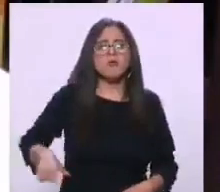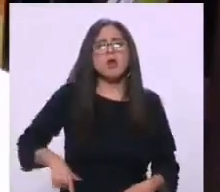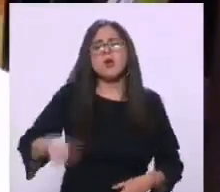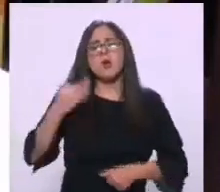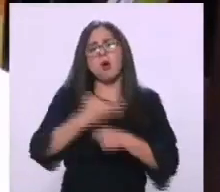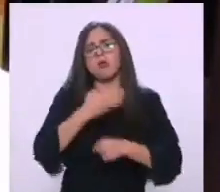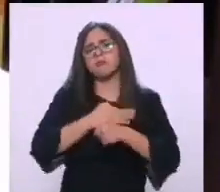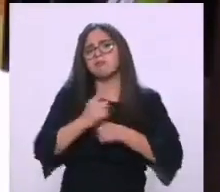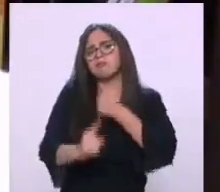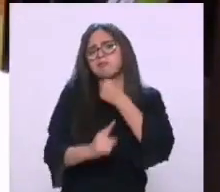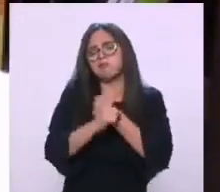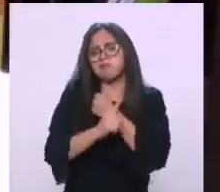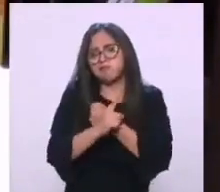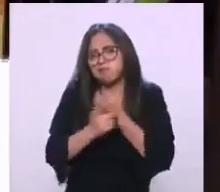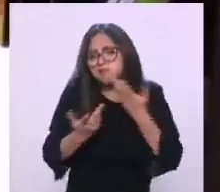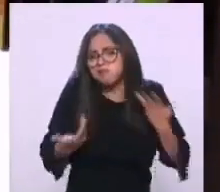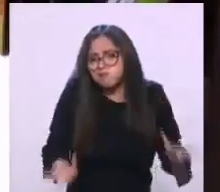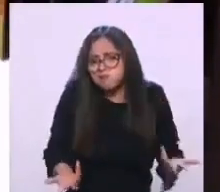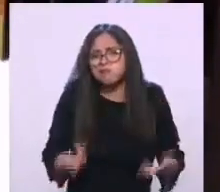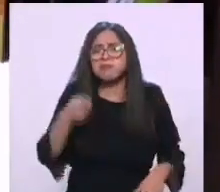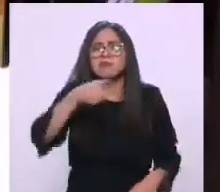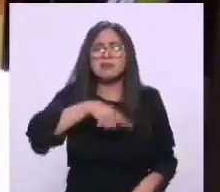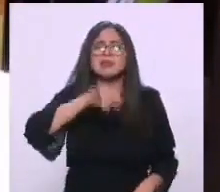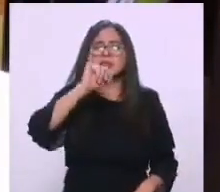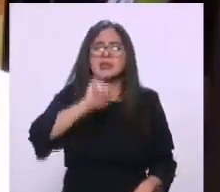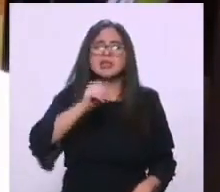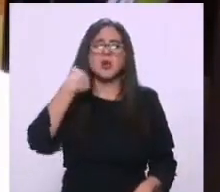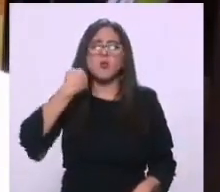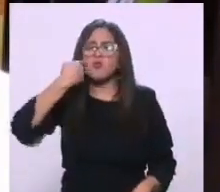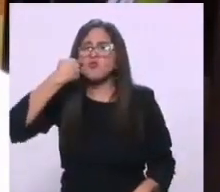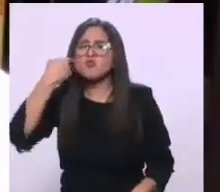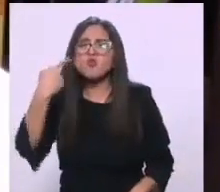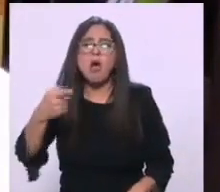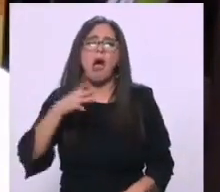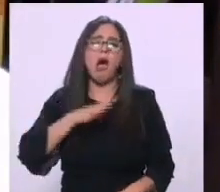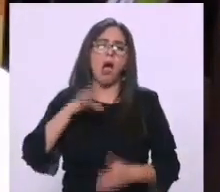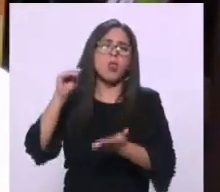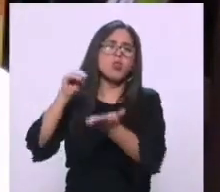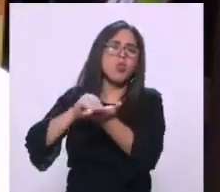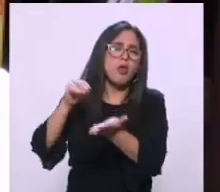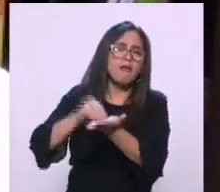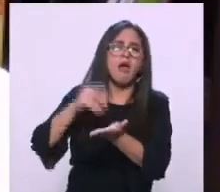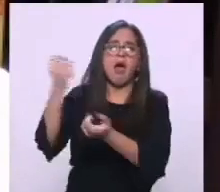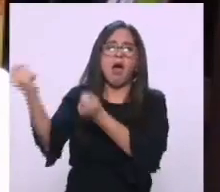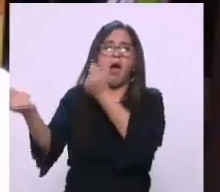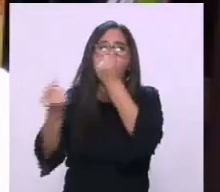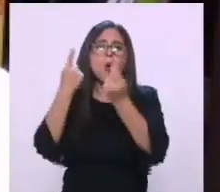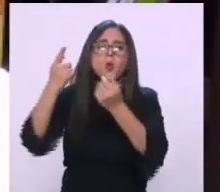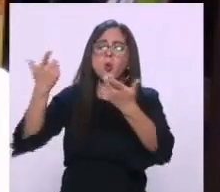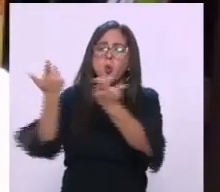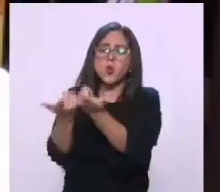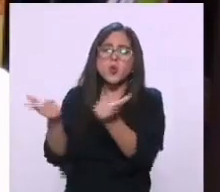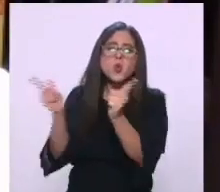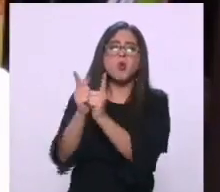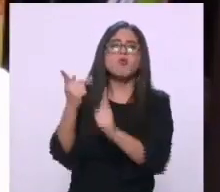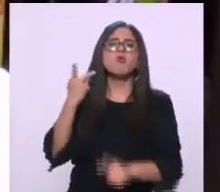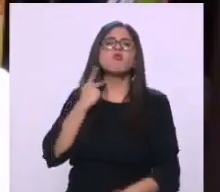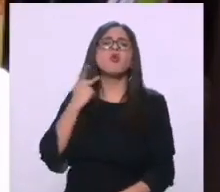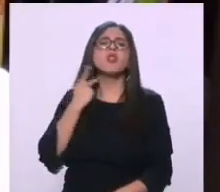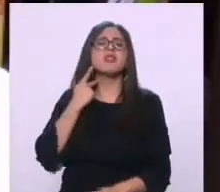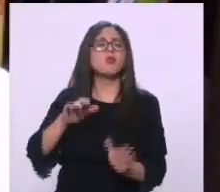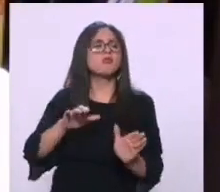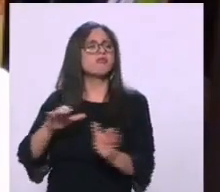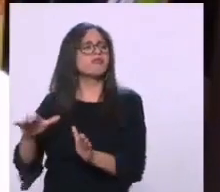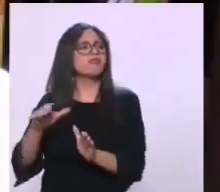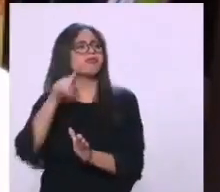Es un poco pues desalentador que todavía algunos miembros de la oposición